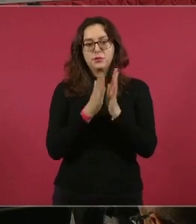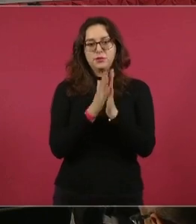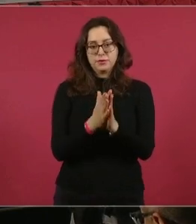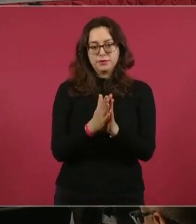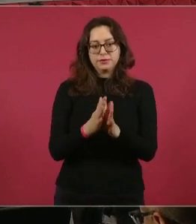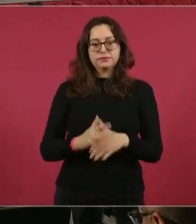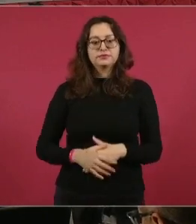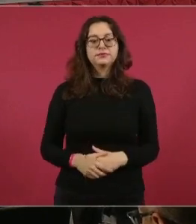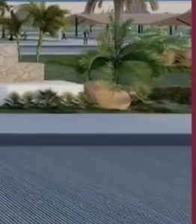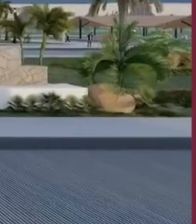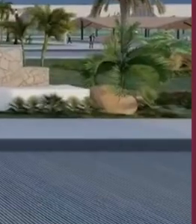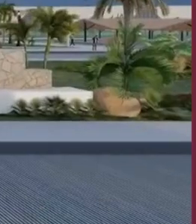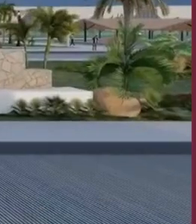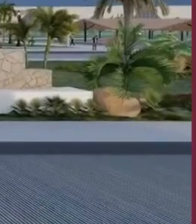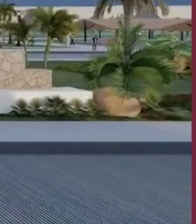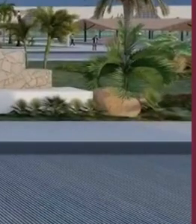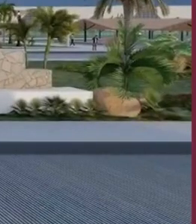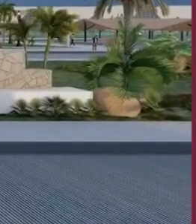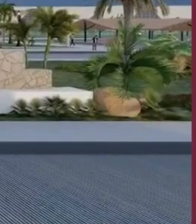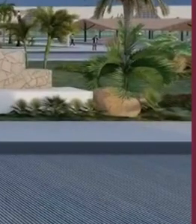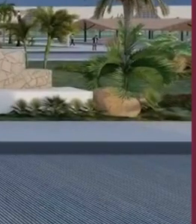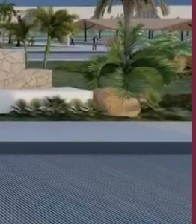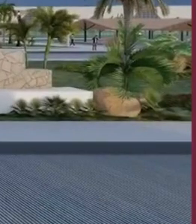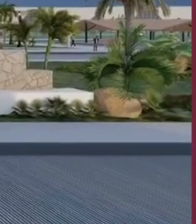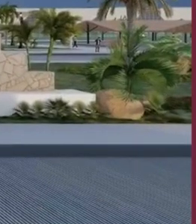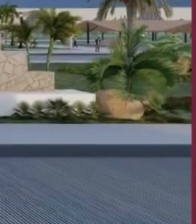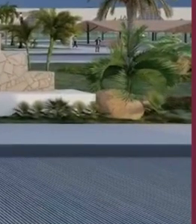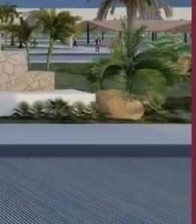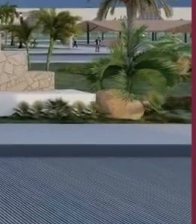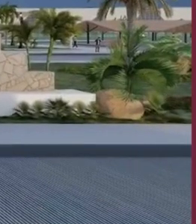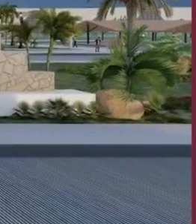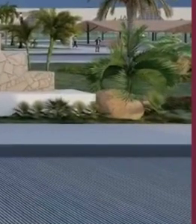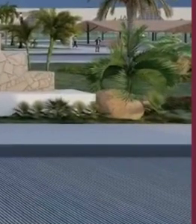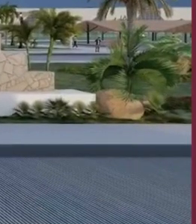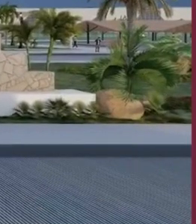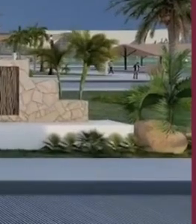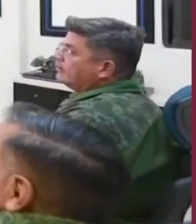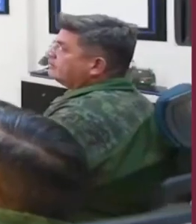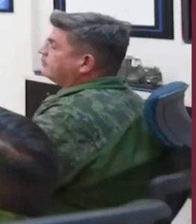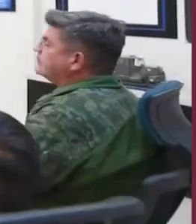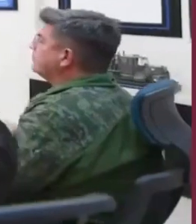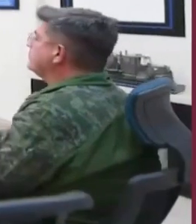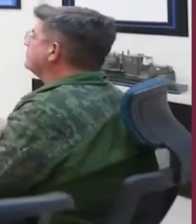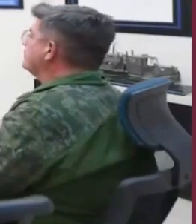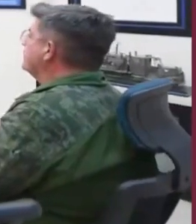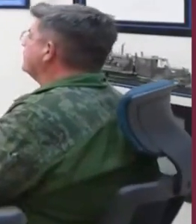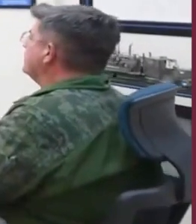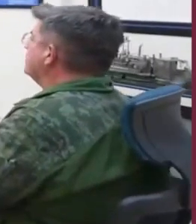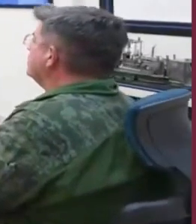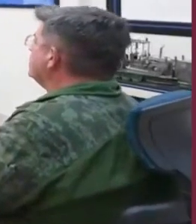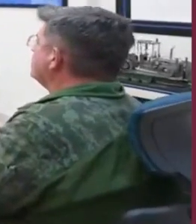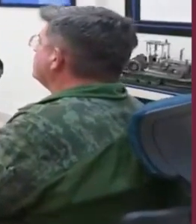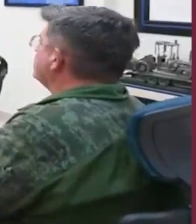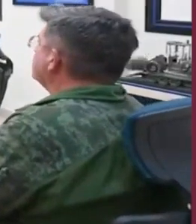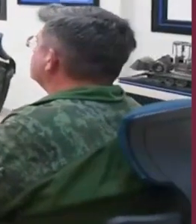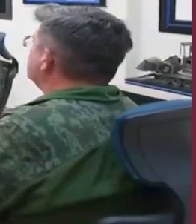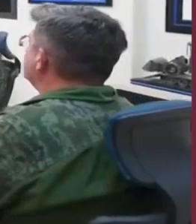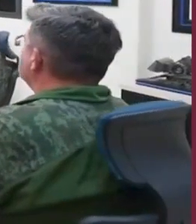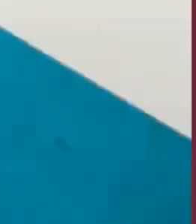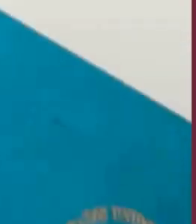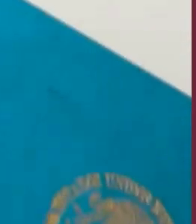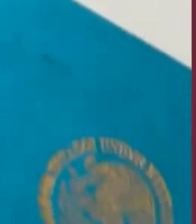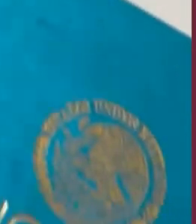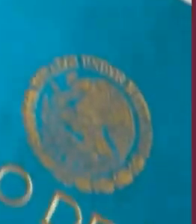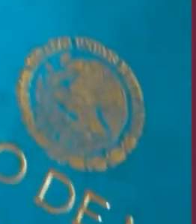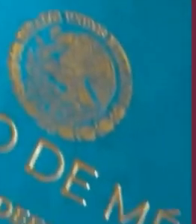Por mandato presidencial, el 1 de octubre del 2020, la Secretaría de la Defensa Nacional, a través del Cuerpo de Ingenieros